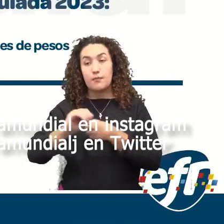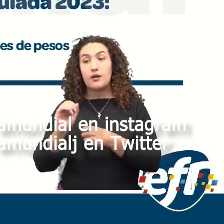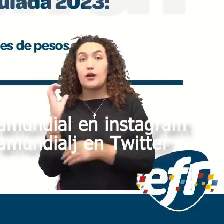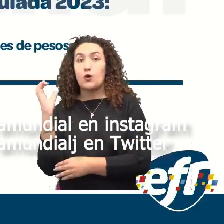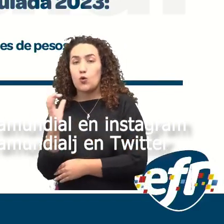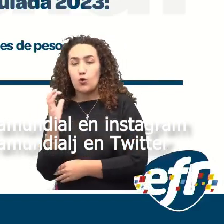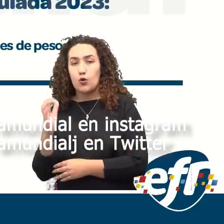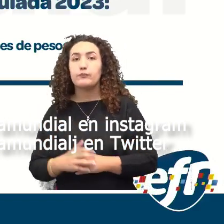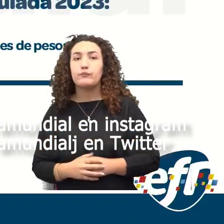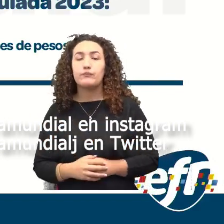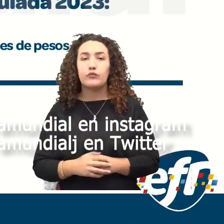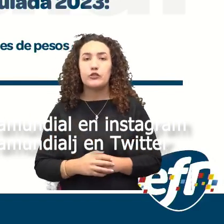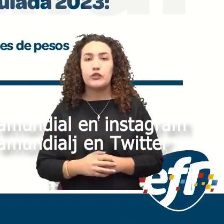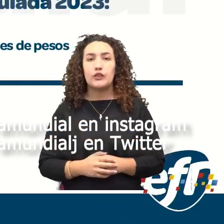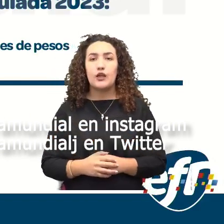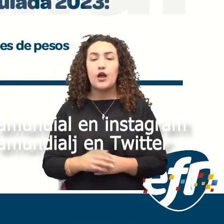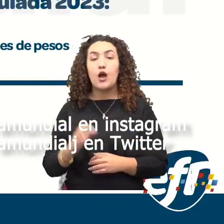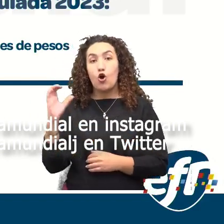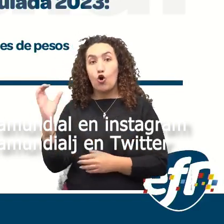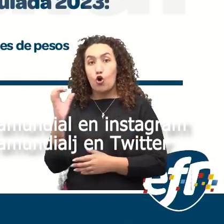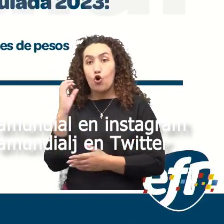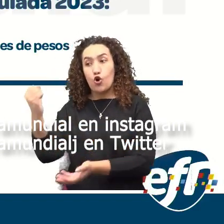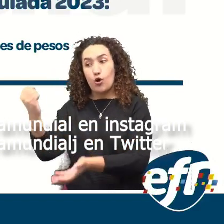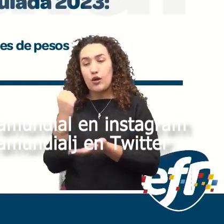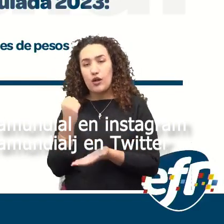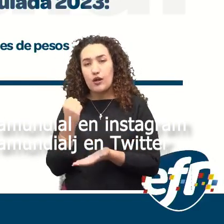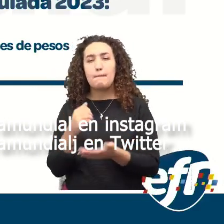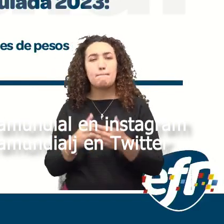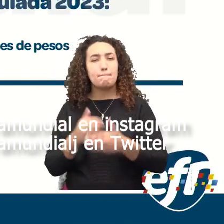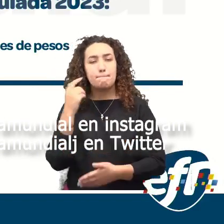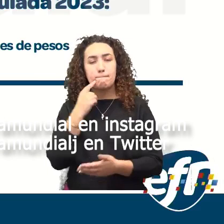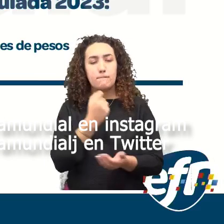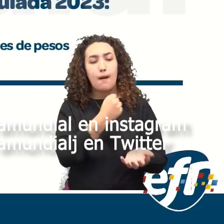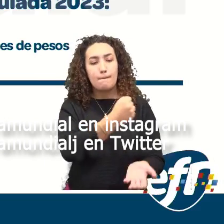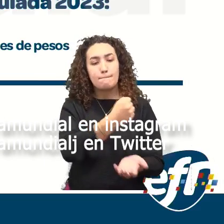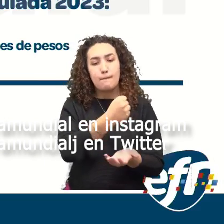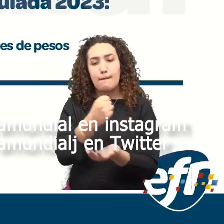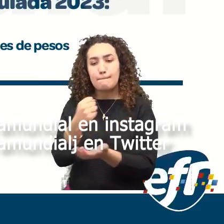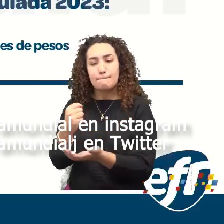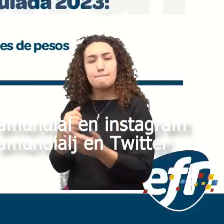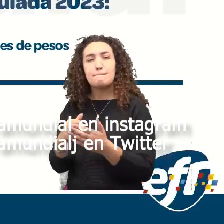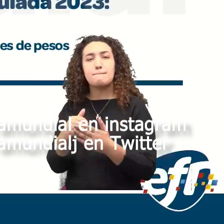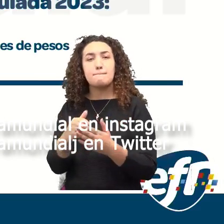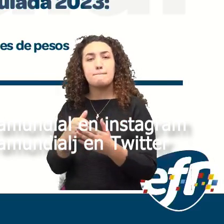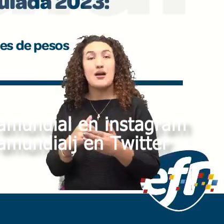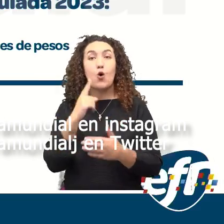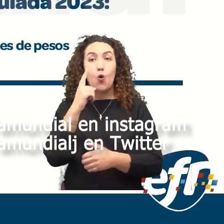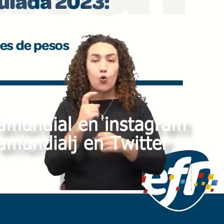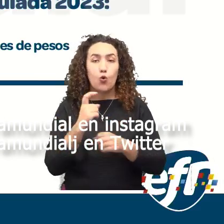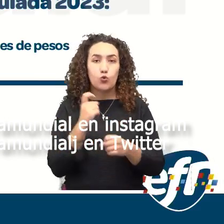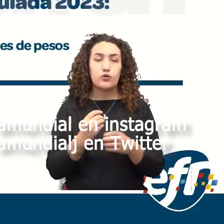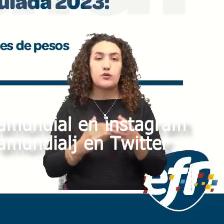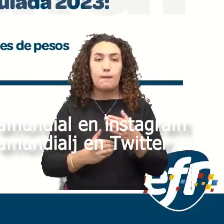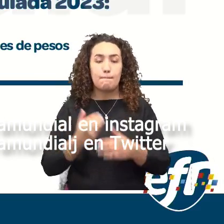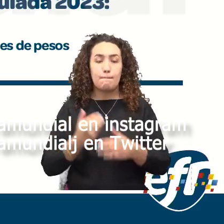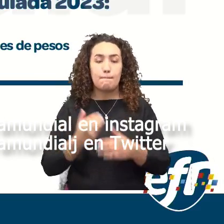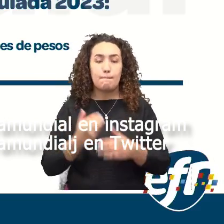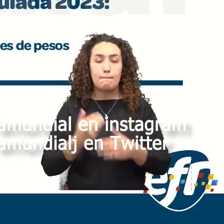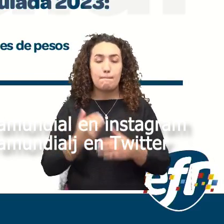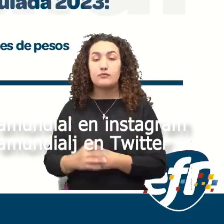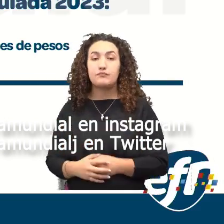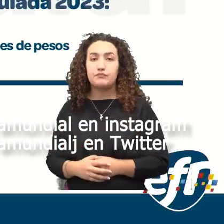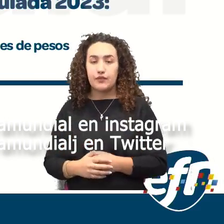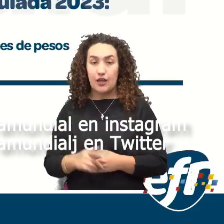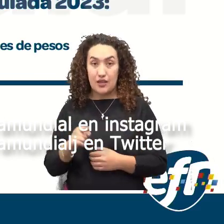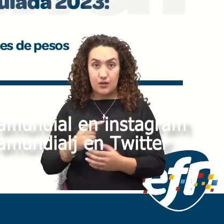del 70% de los recursos, empiezan a entregarse principalmente a partir del próximo año. Este proyecto tiene una inversión